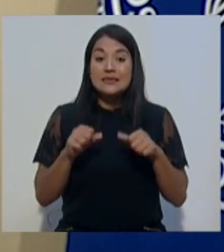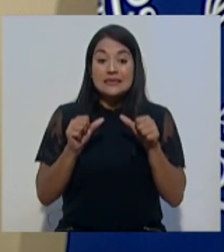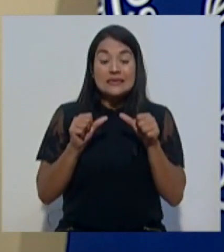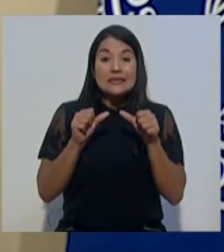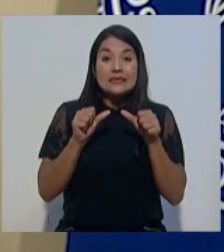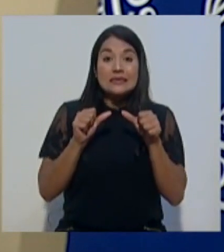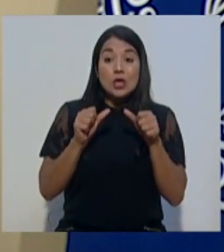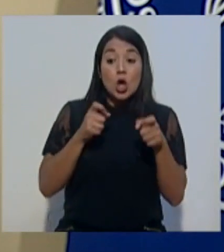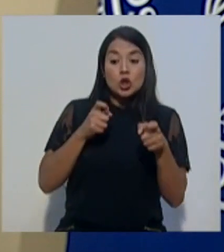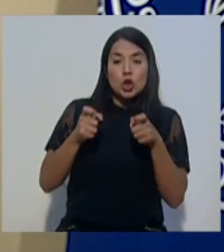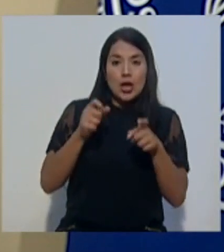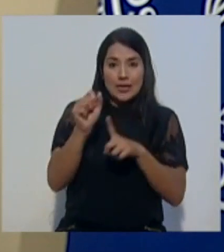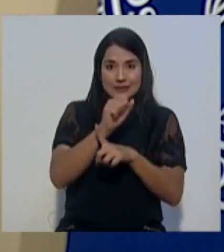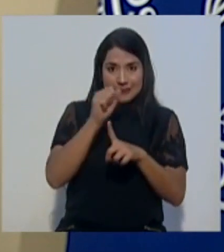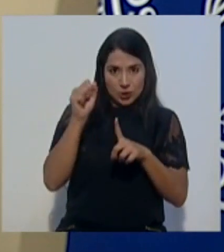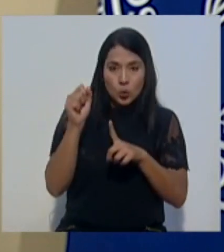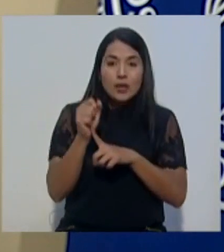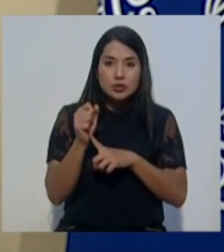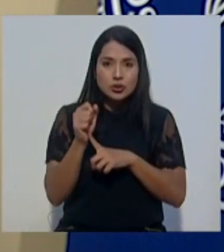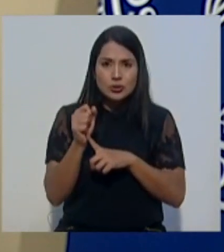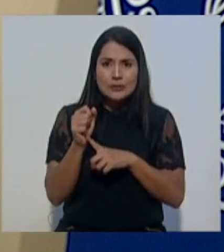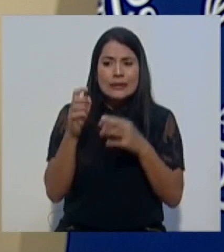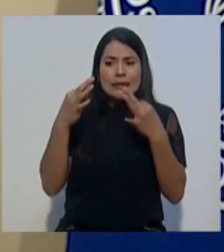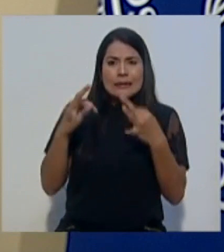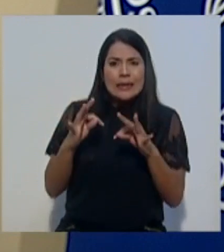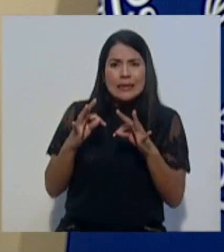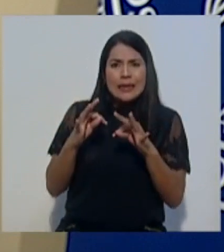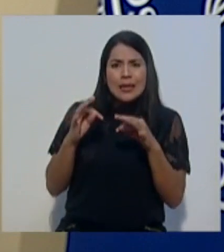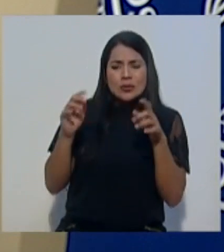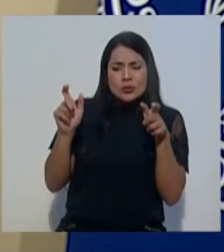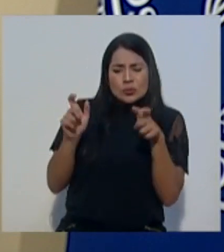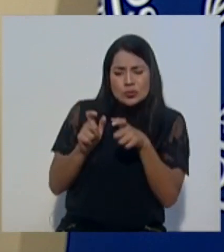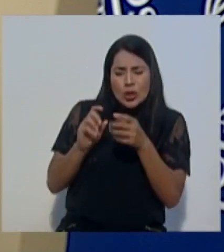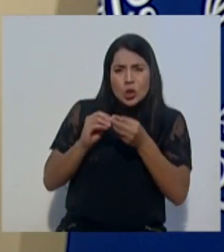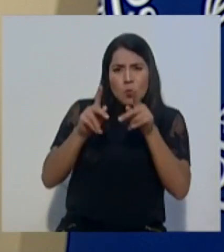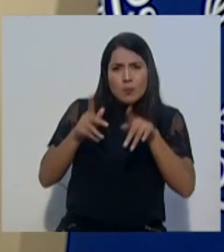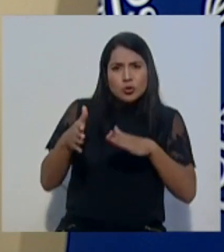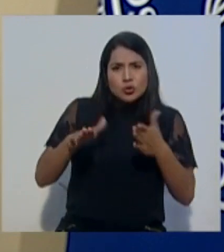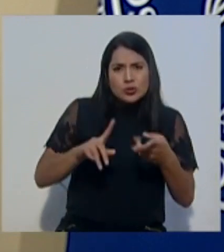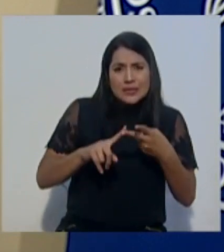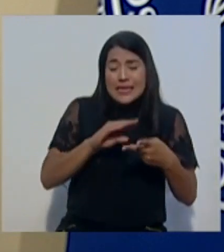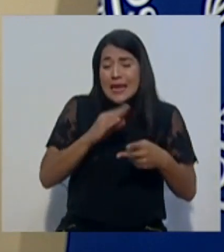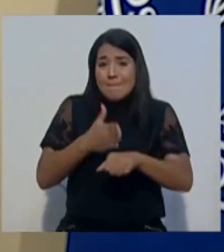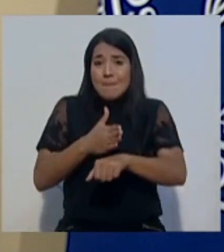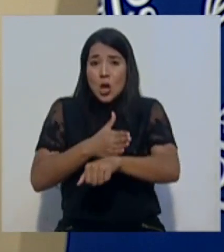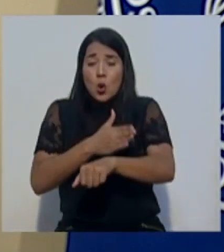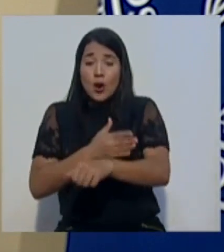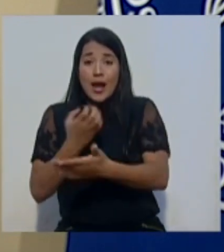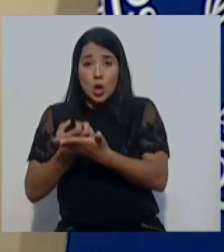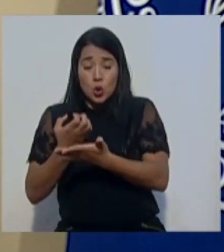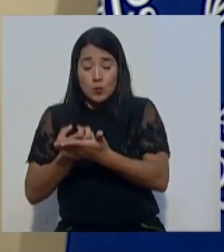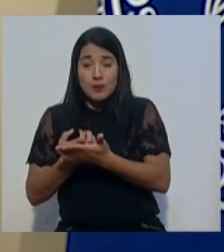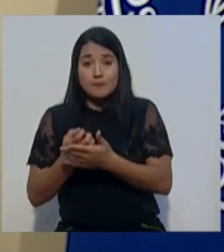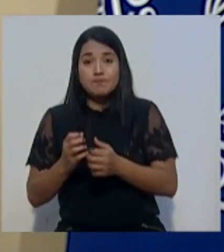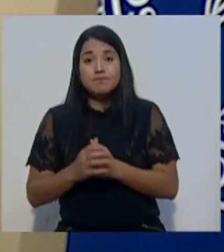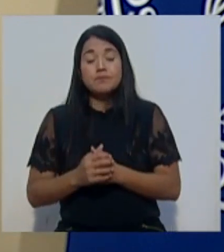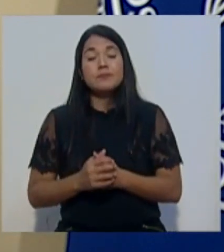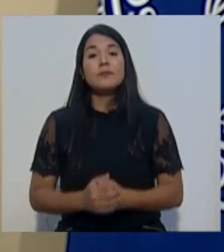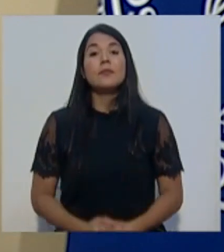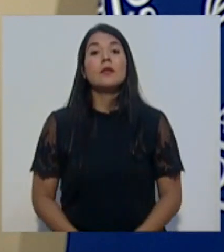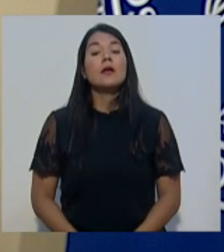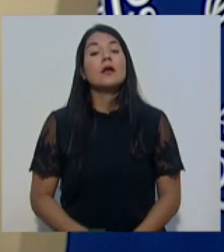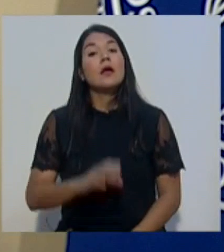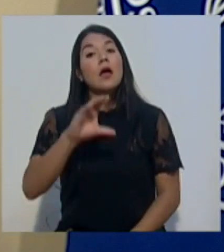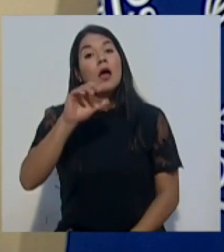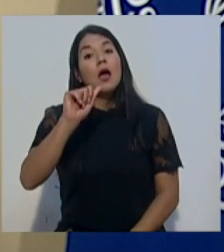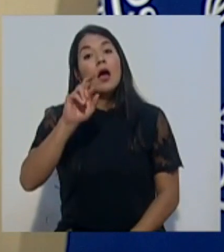una situación controlada, de minimizar las muertes y maximizar la posibilidad económica para maximizar el bienestar. Don Carlos,